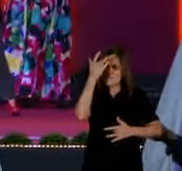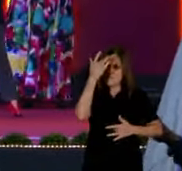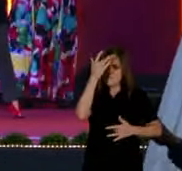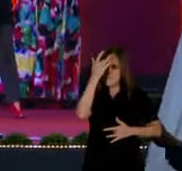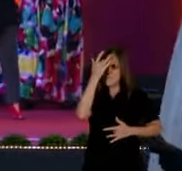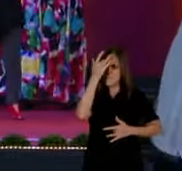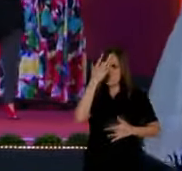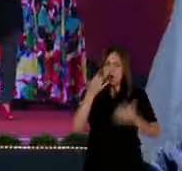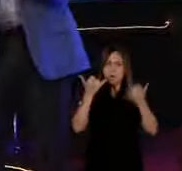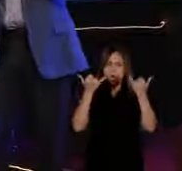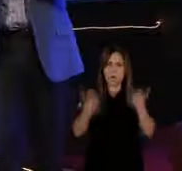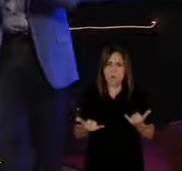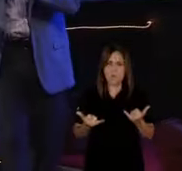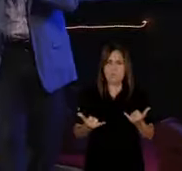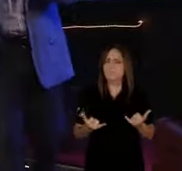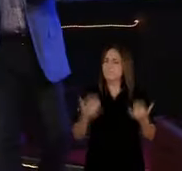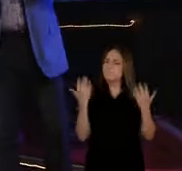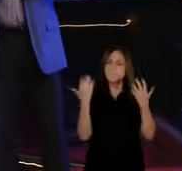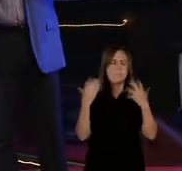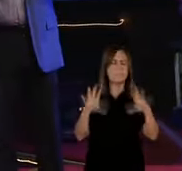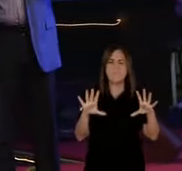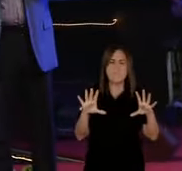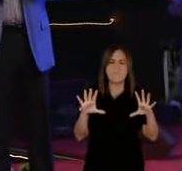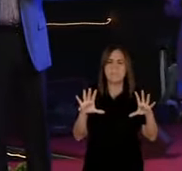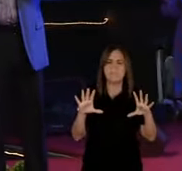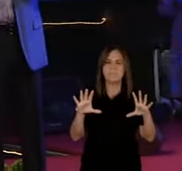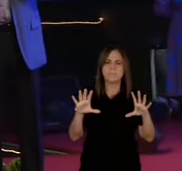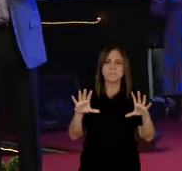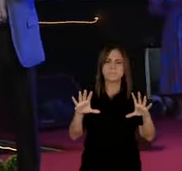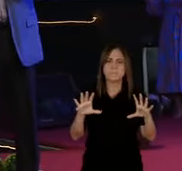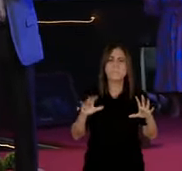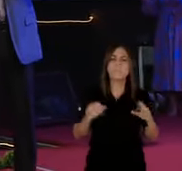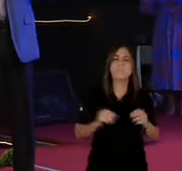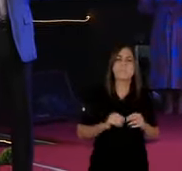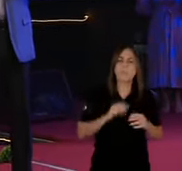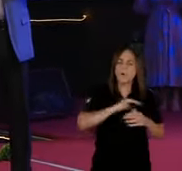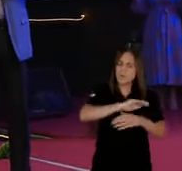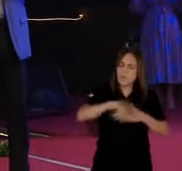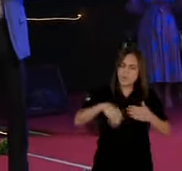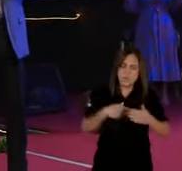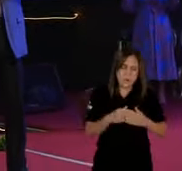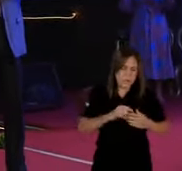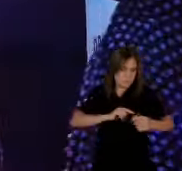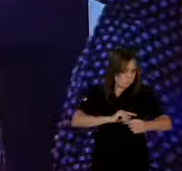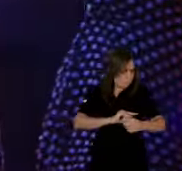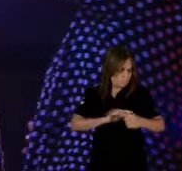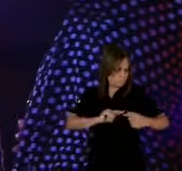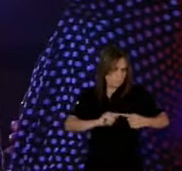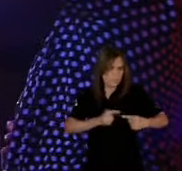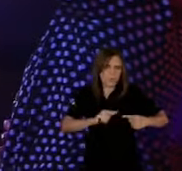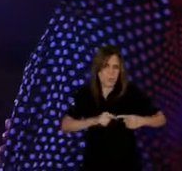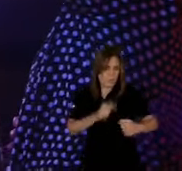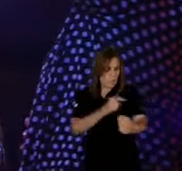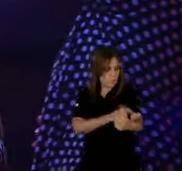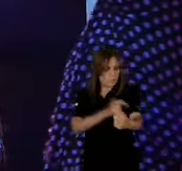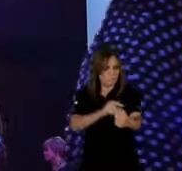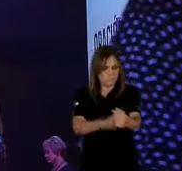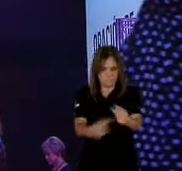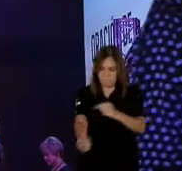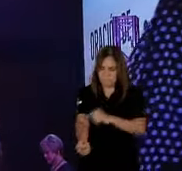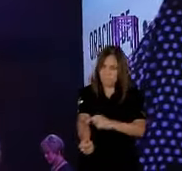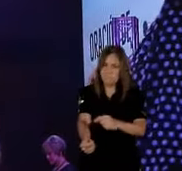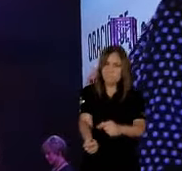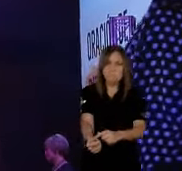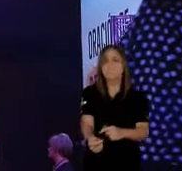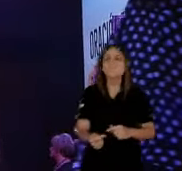sistema cardiovascular, linfático que comienza a funcionar, a todo dolor en las coyunturas. Alguien lo está creyendo conmigo, en